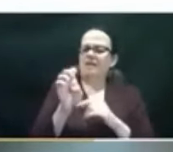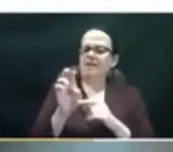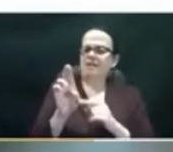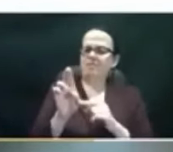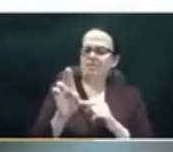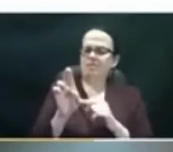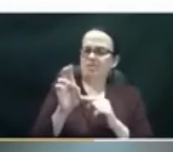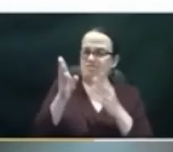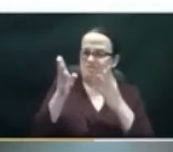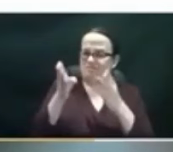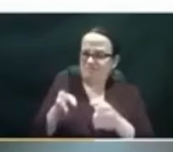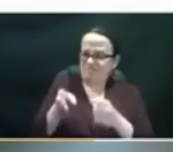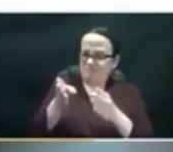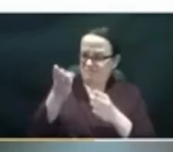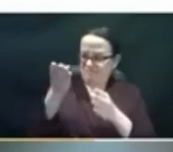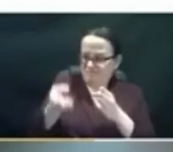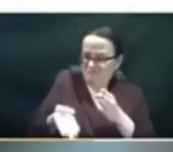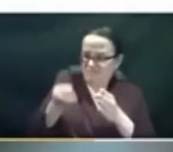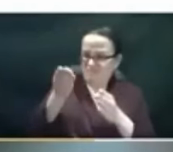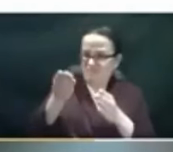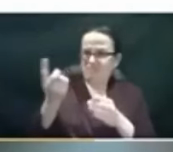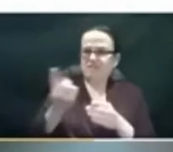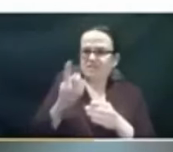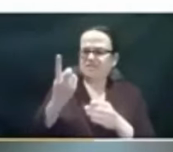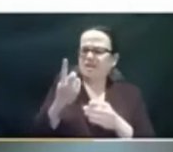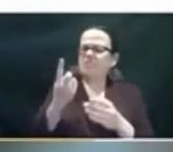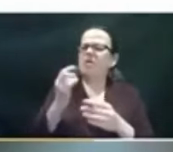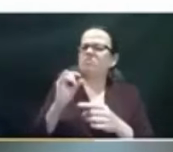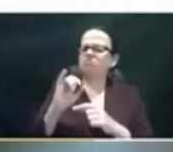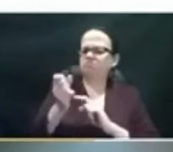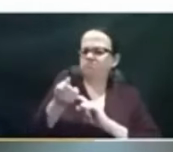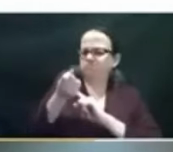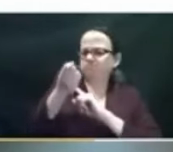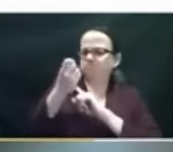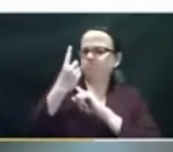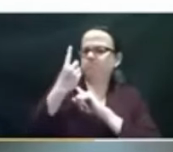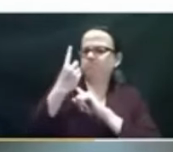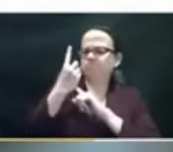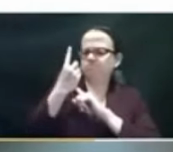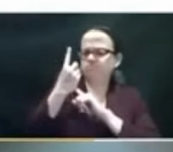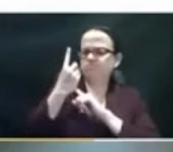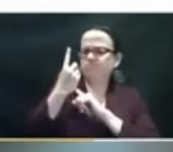Yo llegué a darme cuenta que ella realmente es una persona